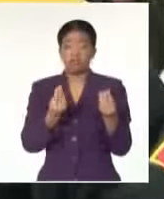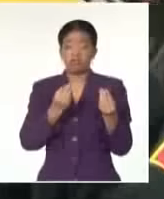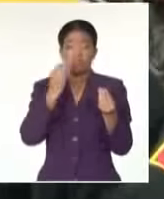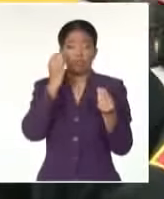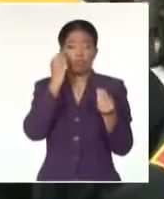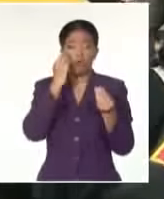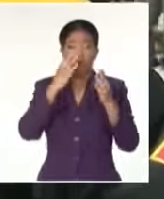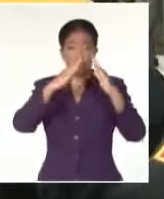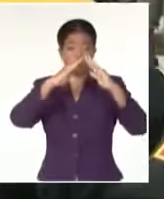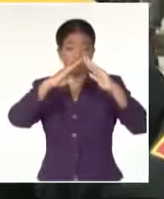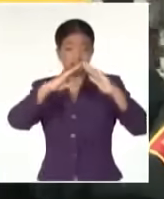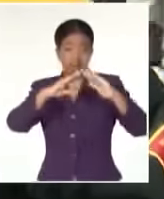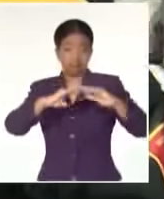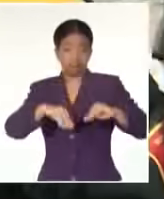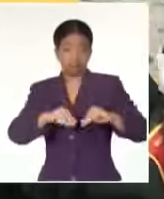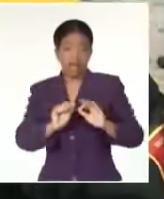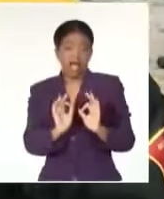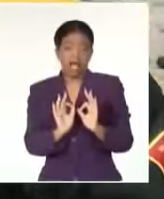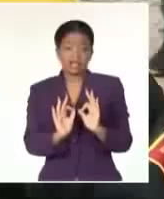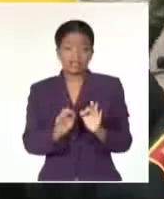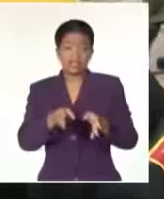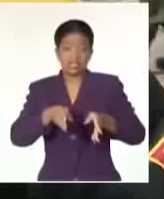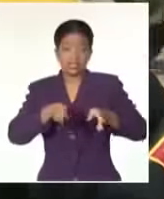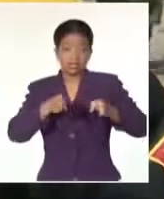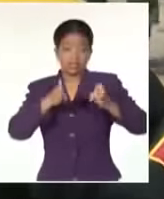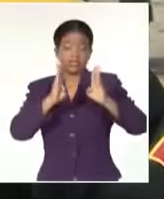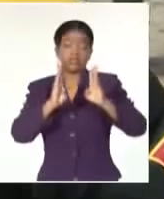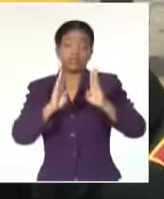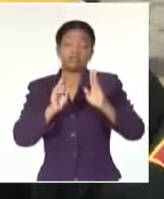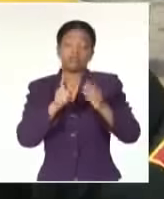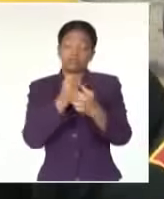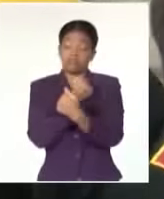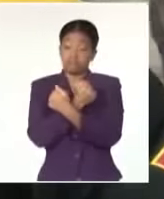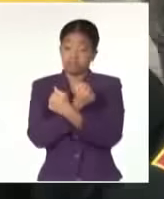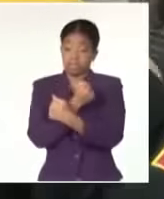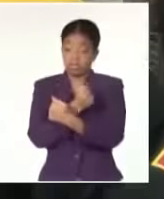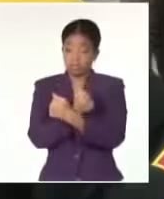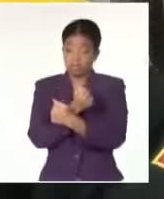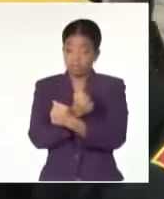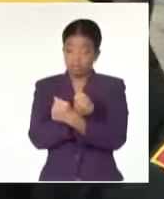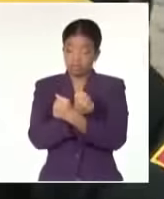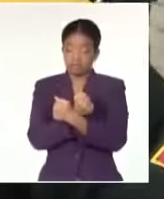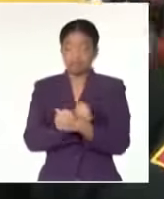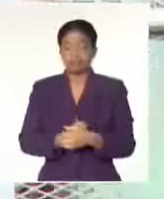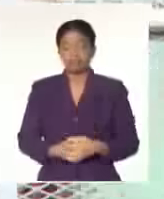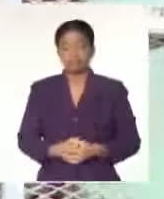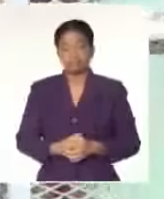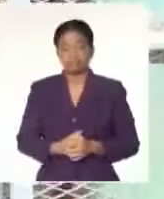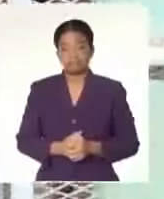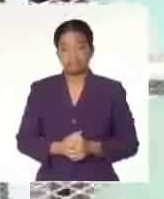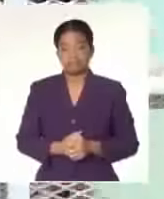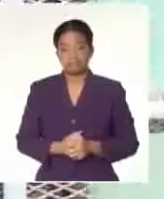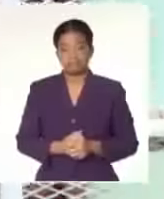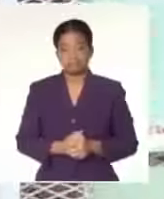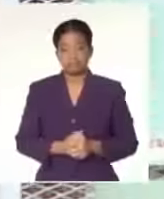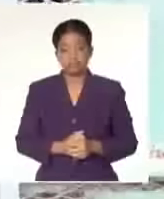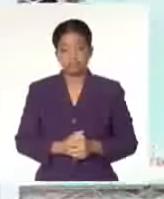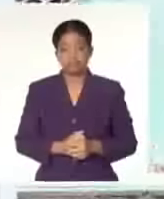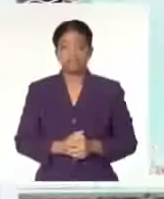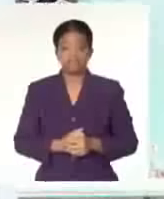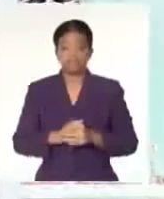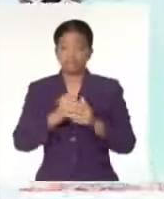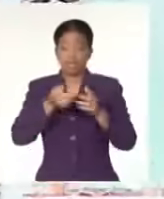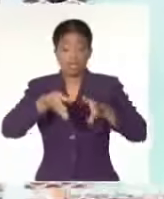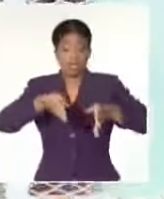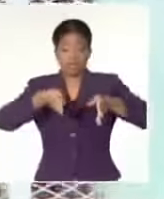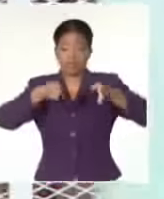edificación y al tipo de derrumbe que hubo en el lugar. Se acumuló mucho escombro y fue prácticamente un derrumbe total. Y